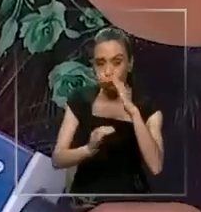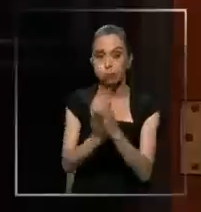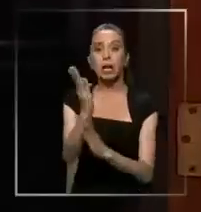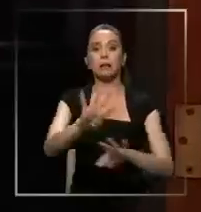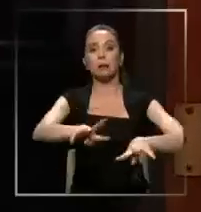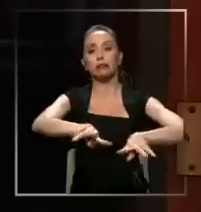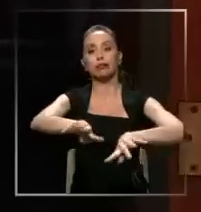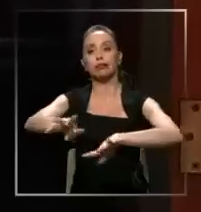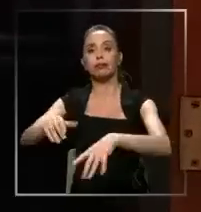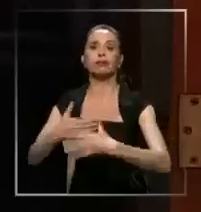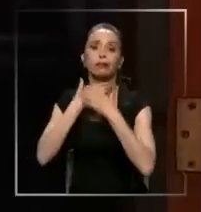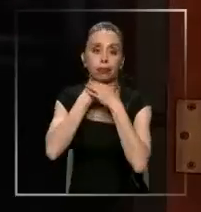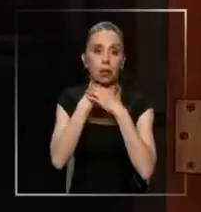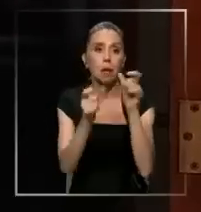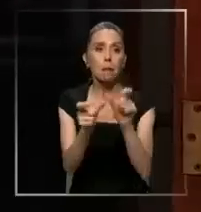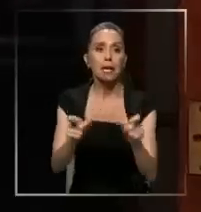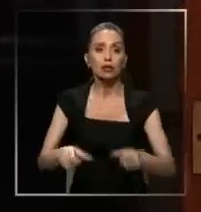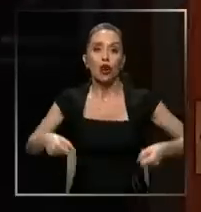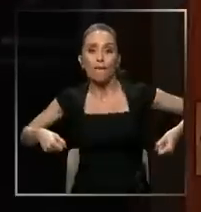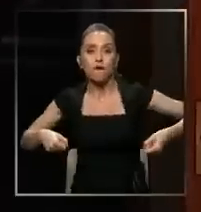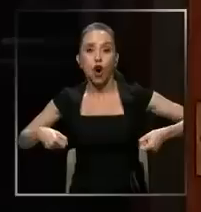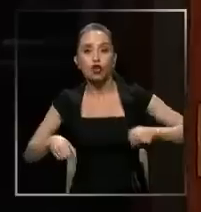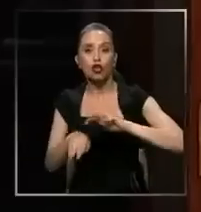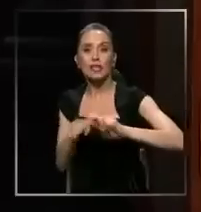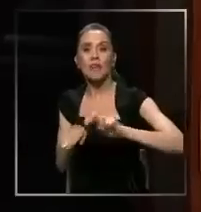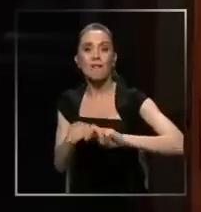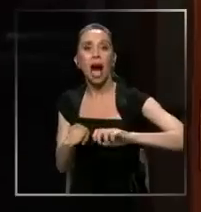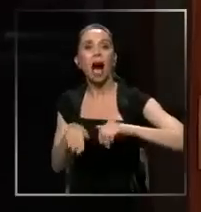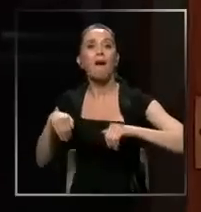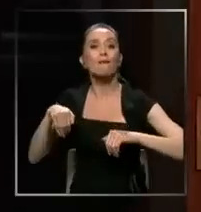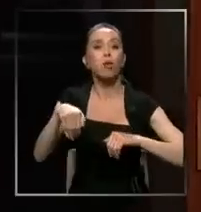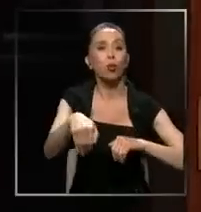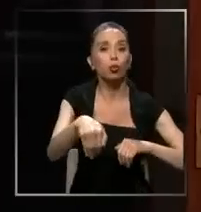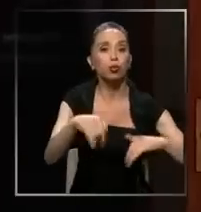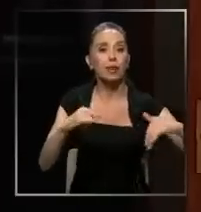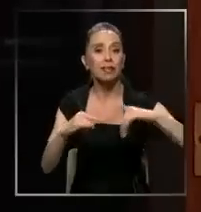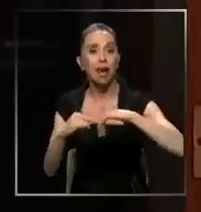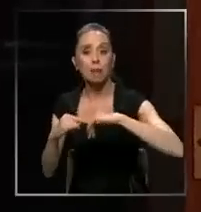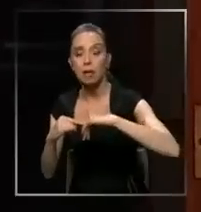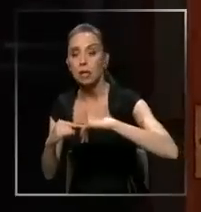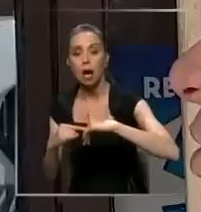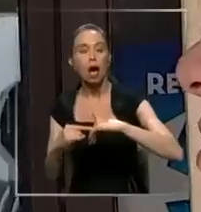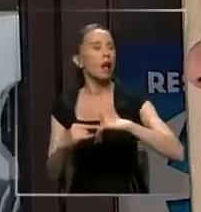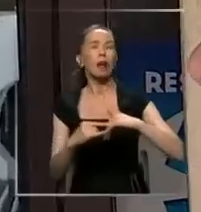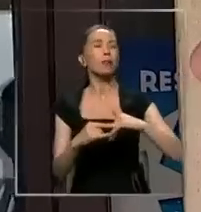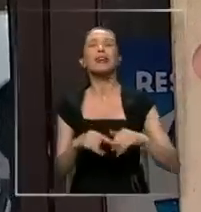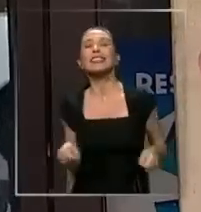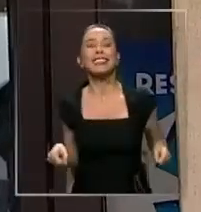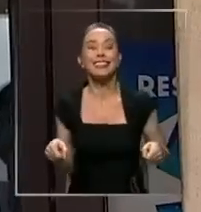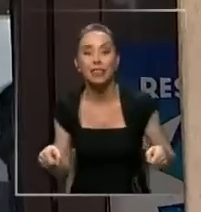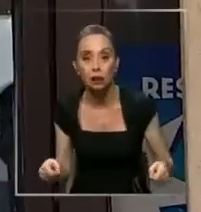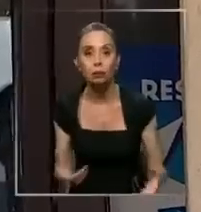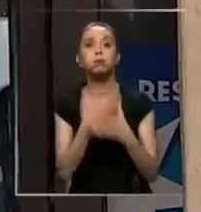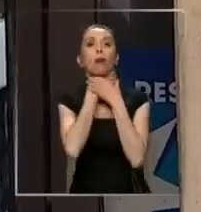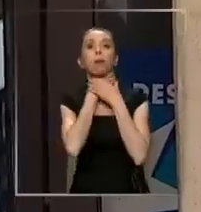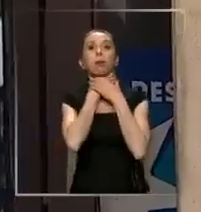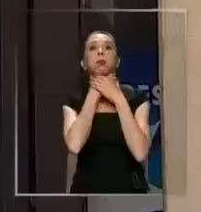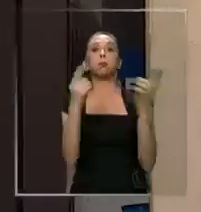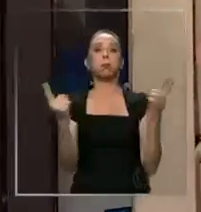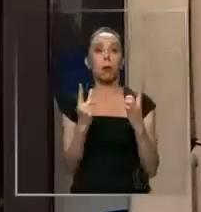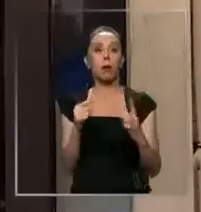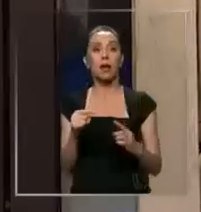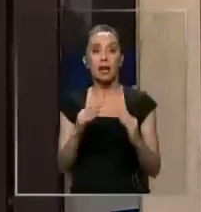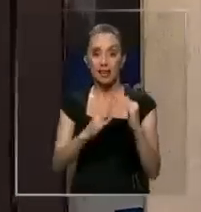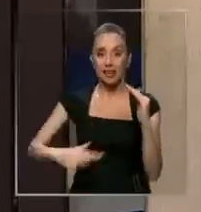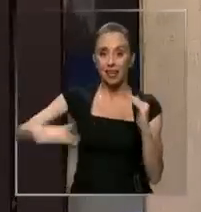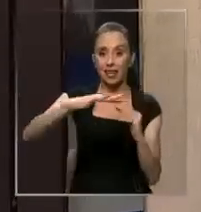delincuencia. Viene la gente llegando con sus bolsos, de repente lo asaltan así de la nada aparecen. Aquí el sector está muy malo, de hace